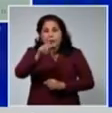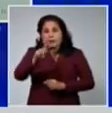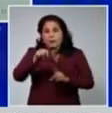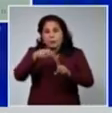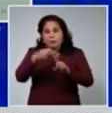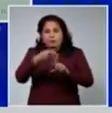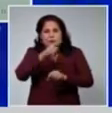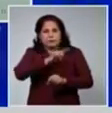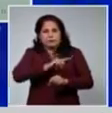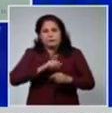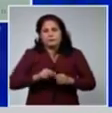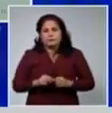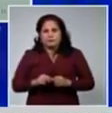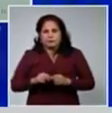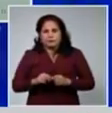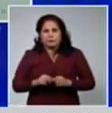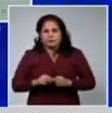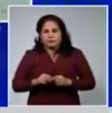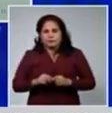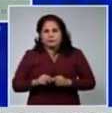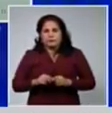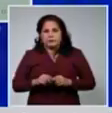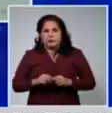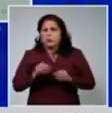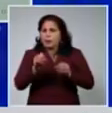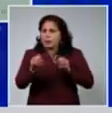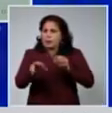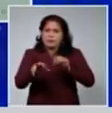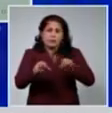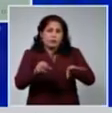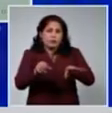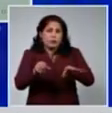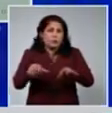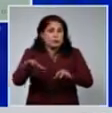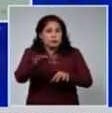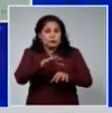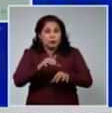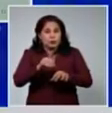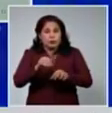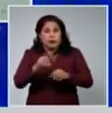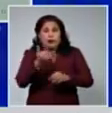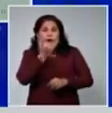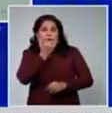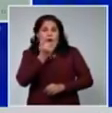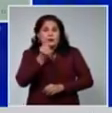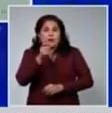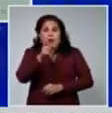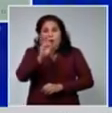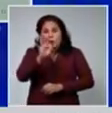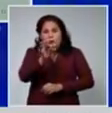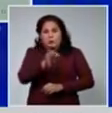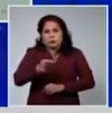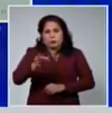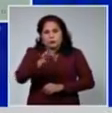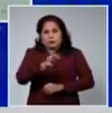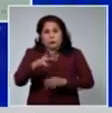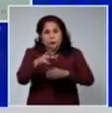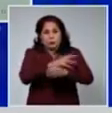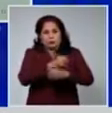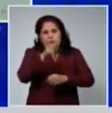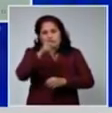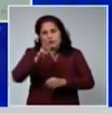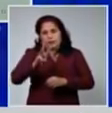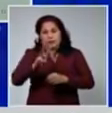anterior con una impresión que afecta a 13 municipios 12